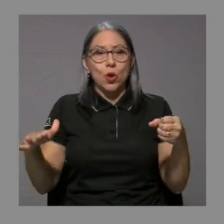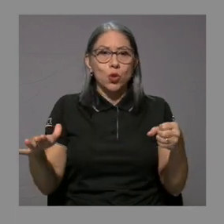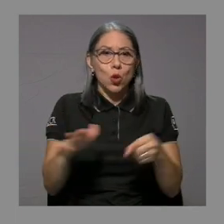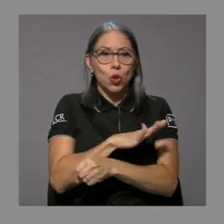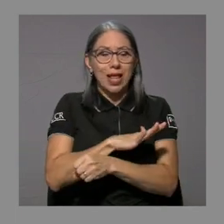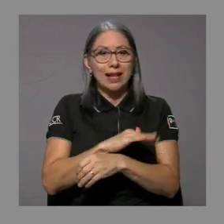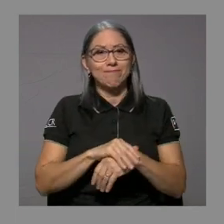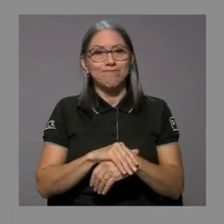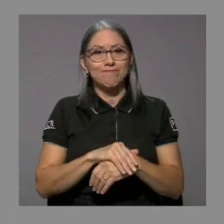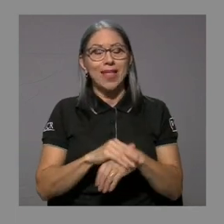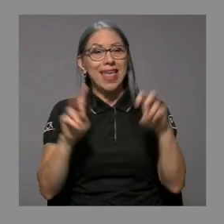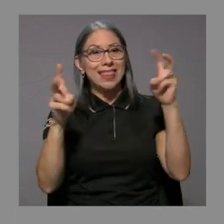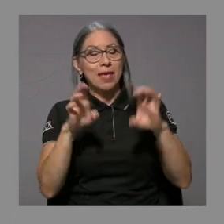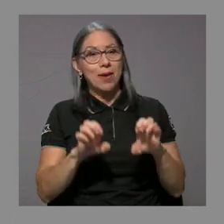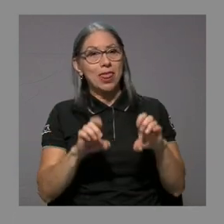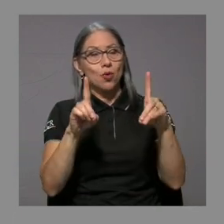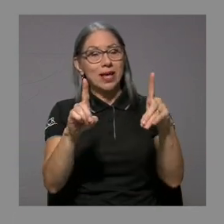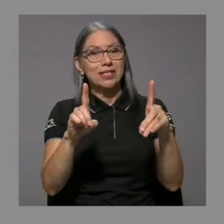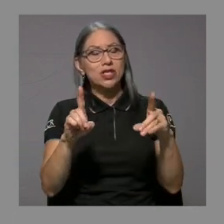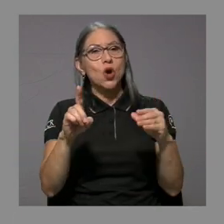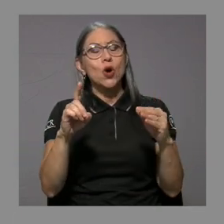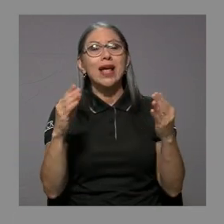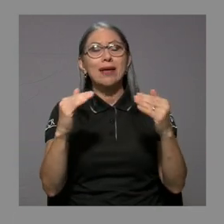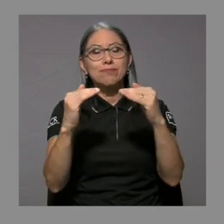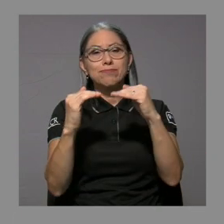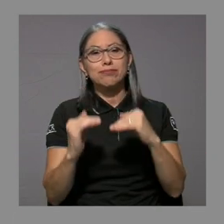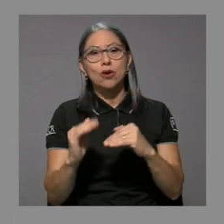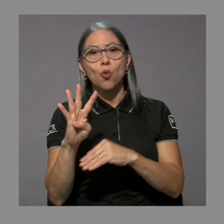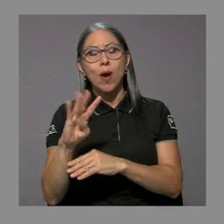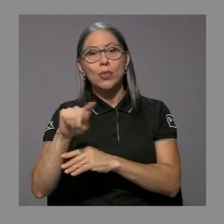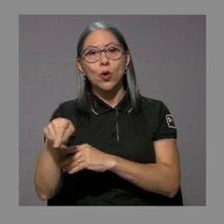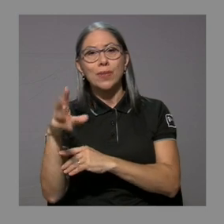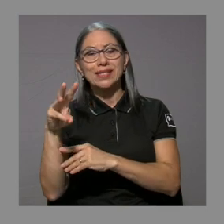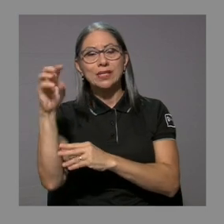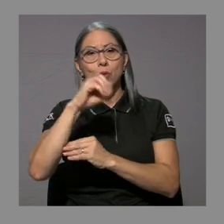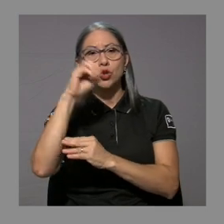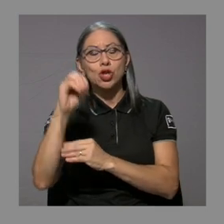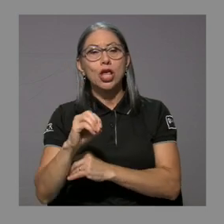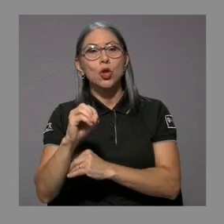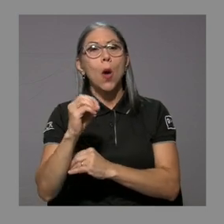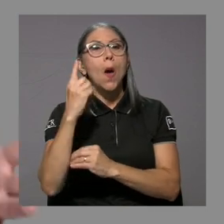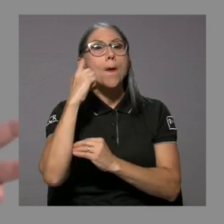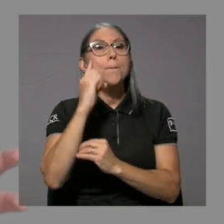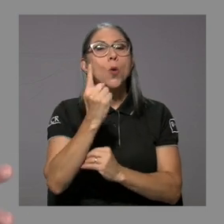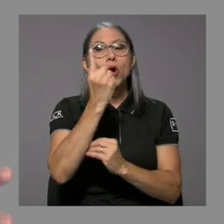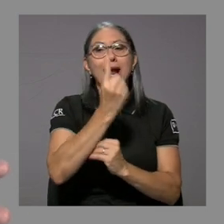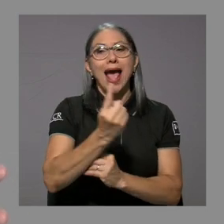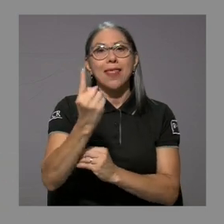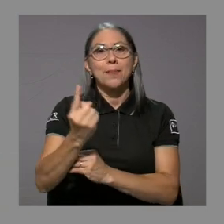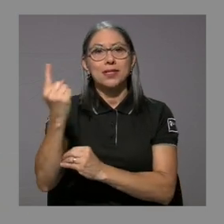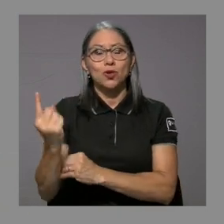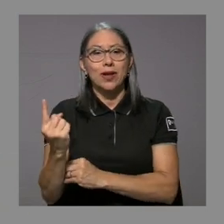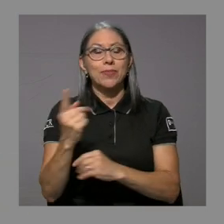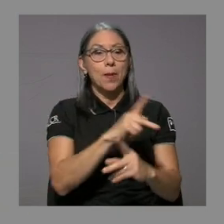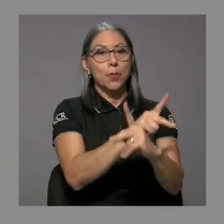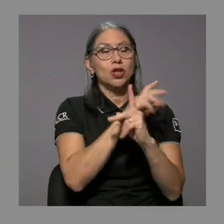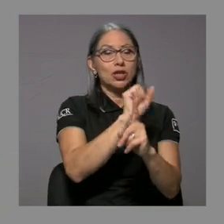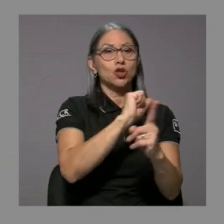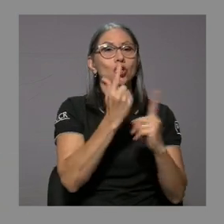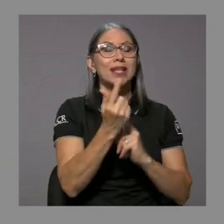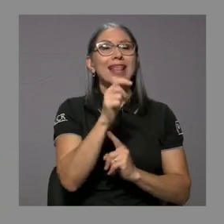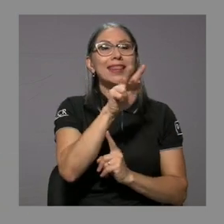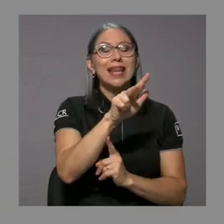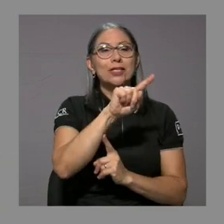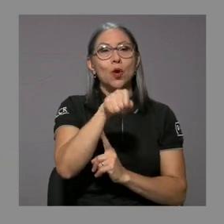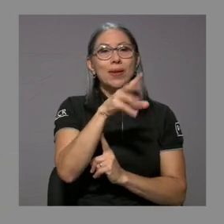público total. En educación, la caída fue de 4,6% por persona, en protección